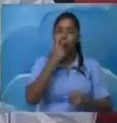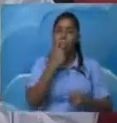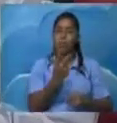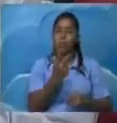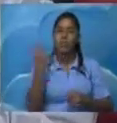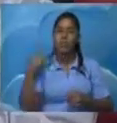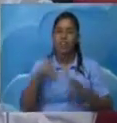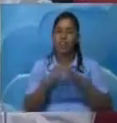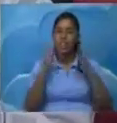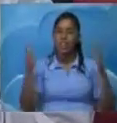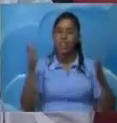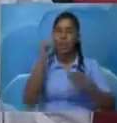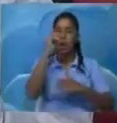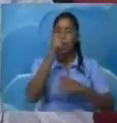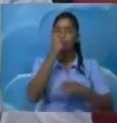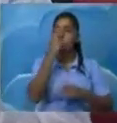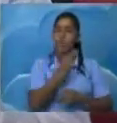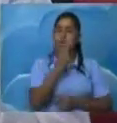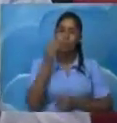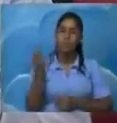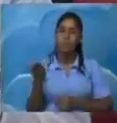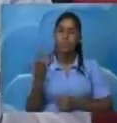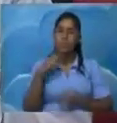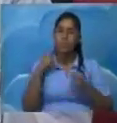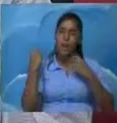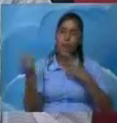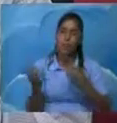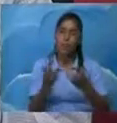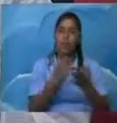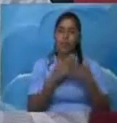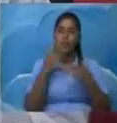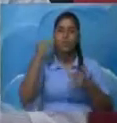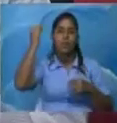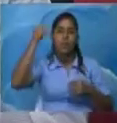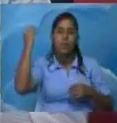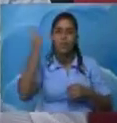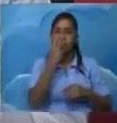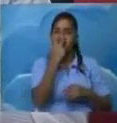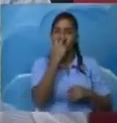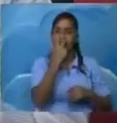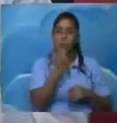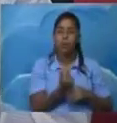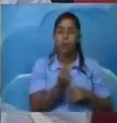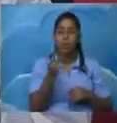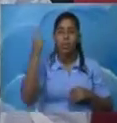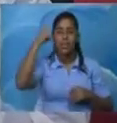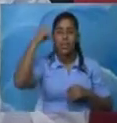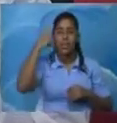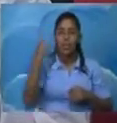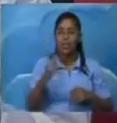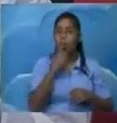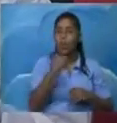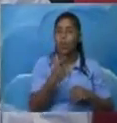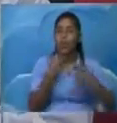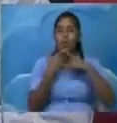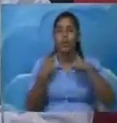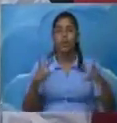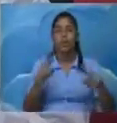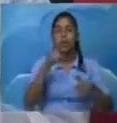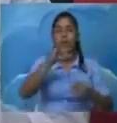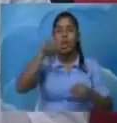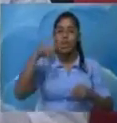gran promesa ahí que todos sabemos, que bienaventurado el que piensa en el pobre, porque en el día malo lo librará